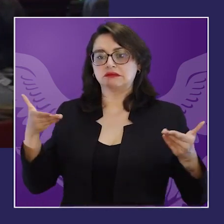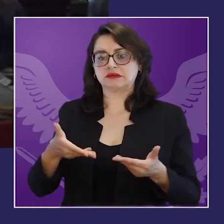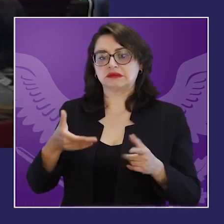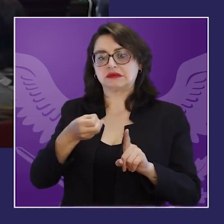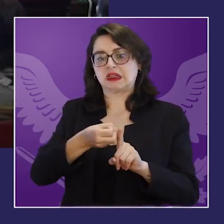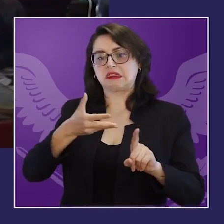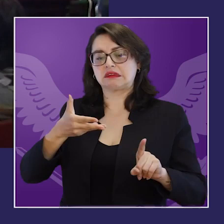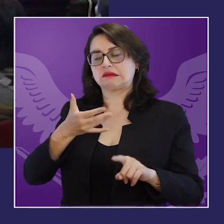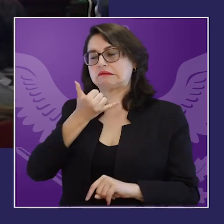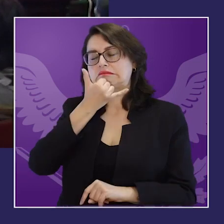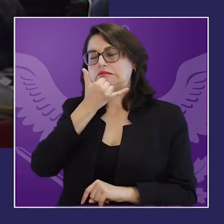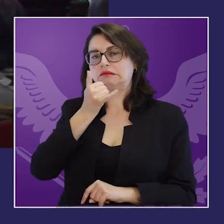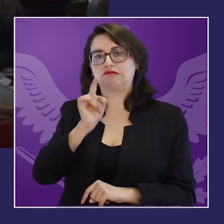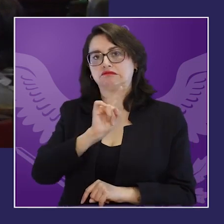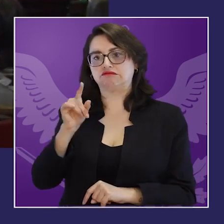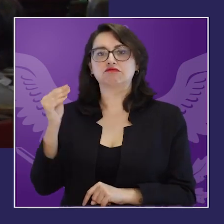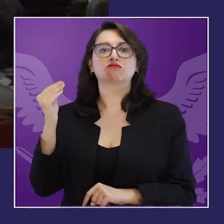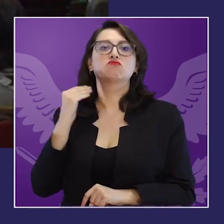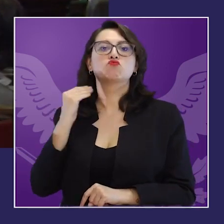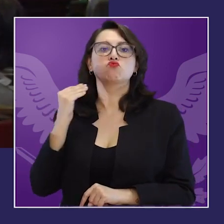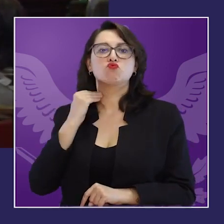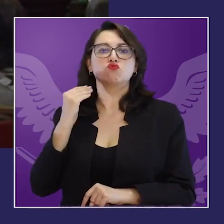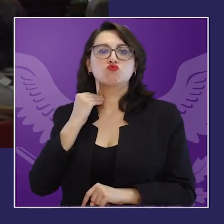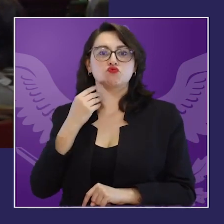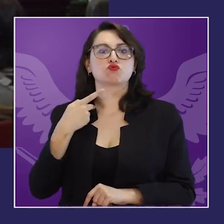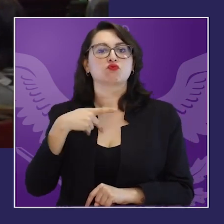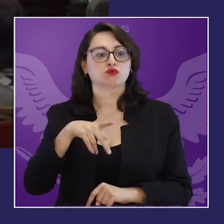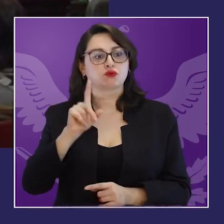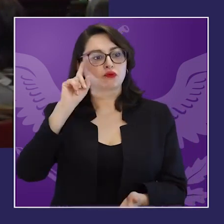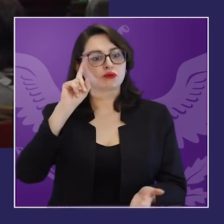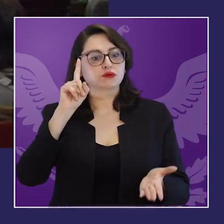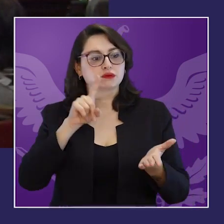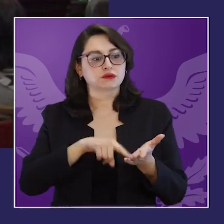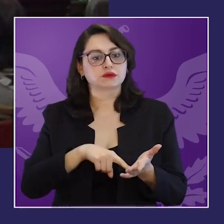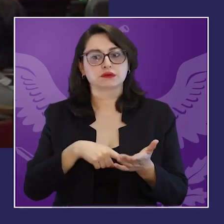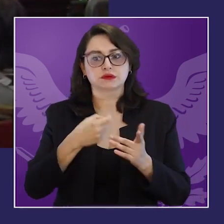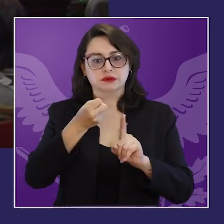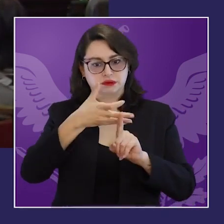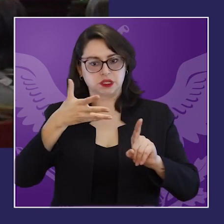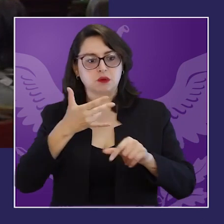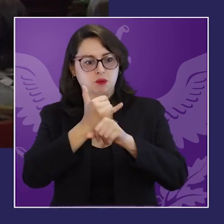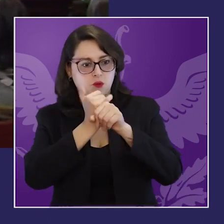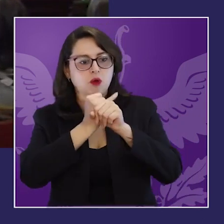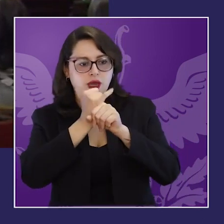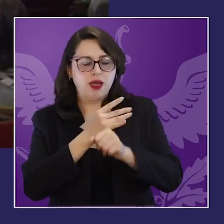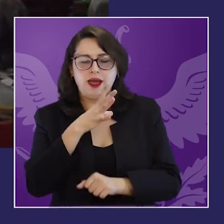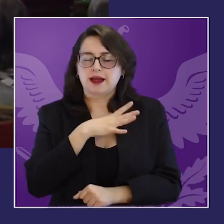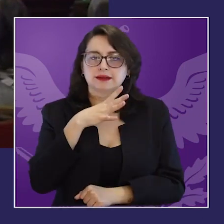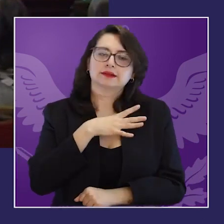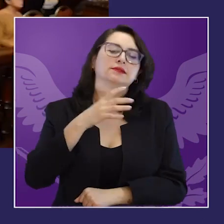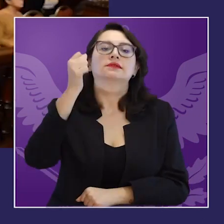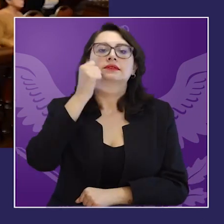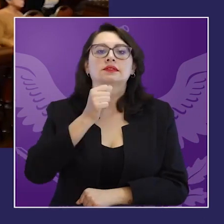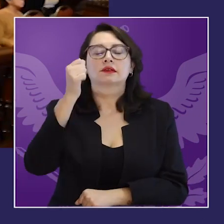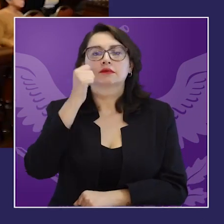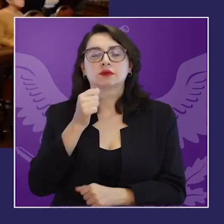Perdón, quiero hacer una aclaratoria que yo la presenté como antropóloga, pero Adriana después aclaró que era abogada. Sin embargo, yo sí creo que desde la